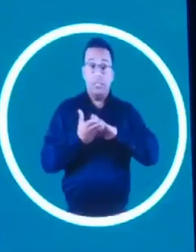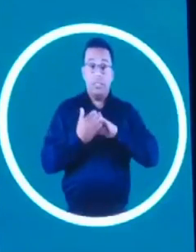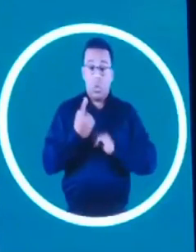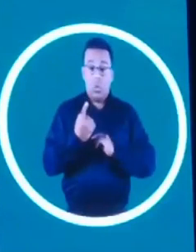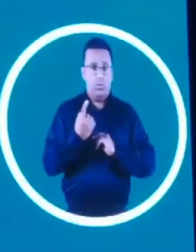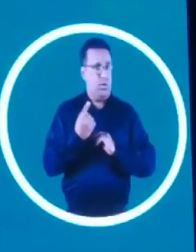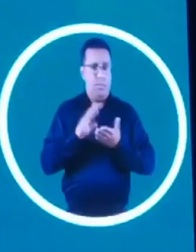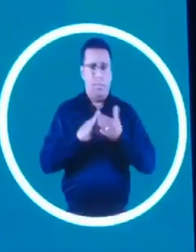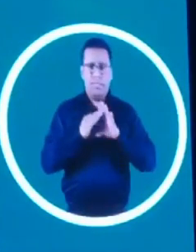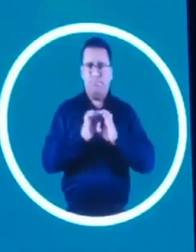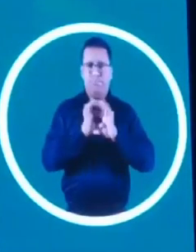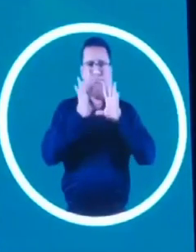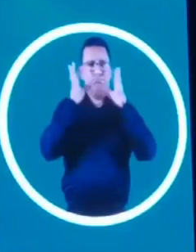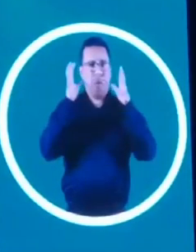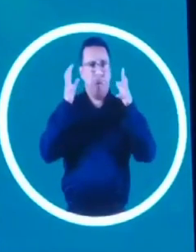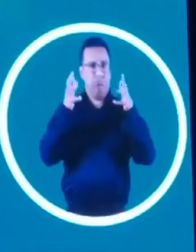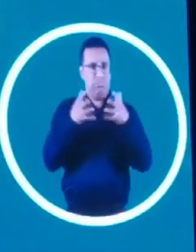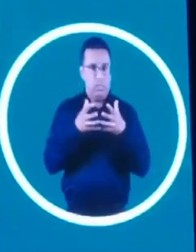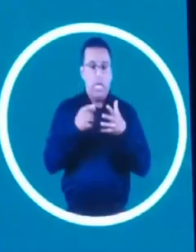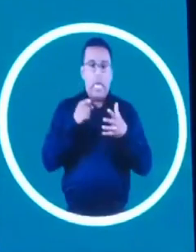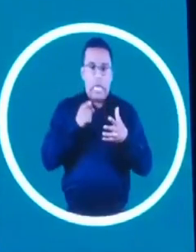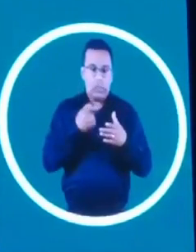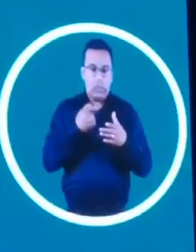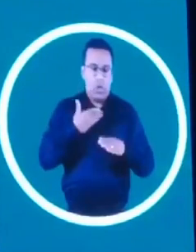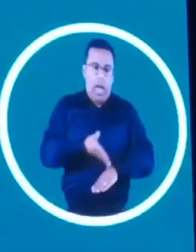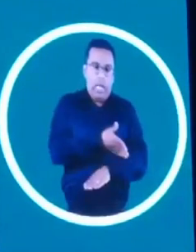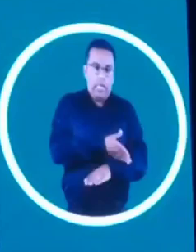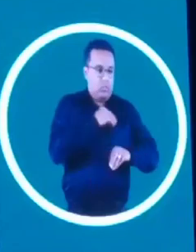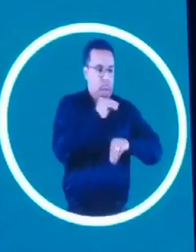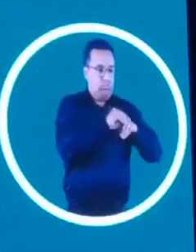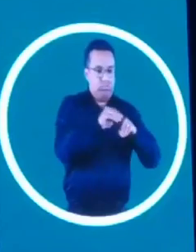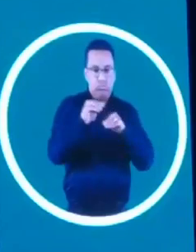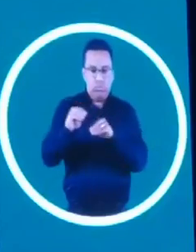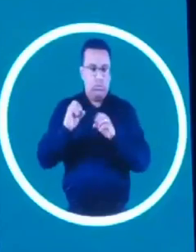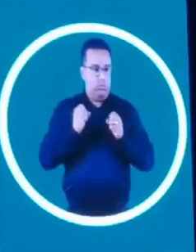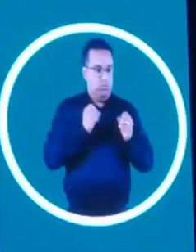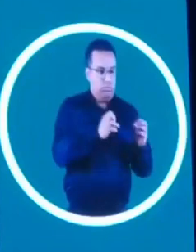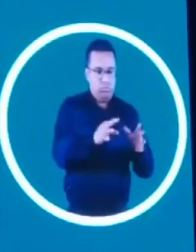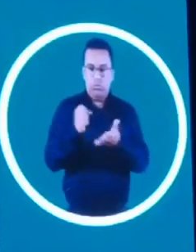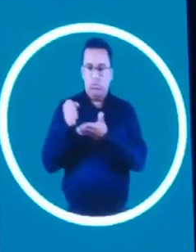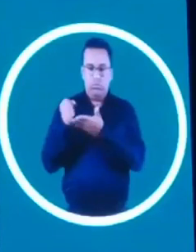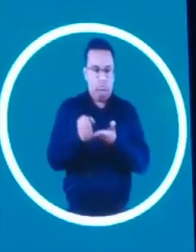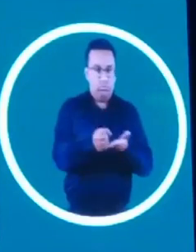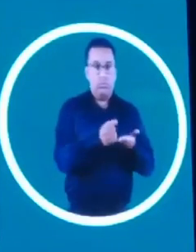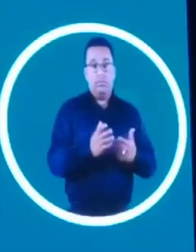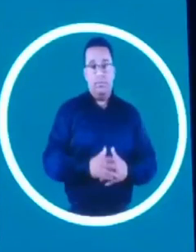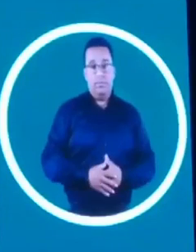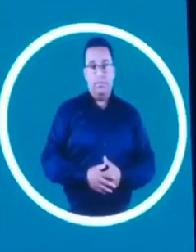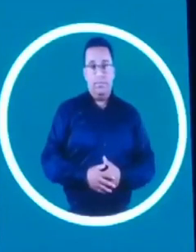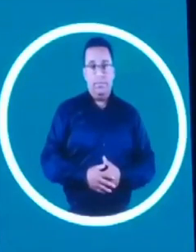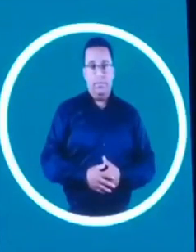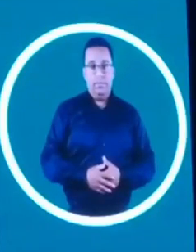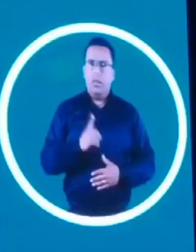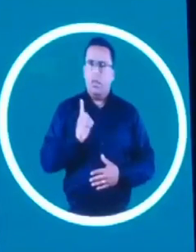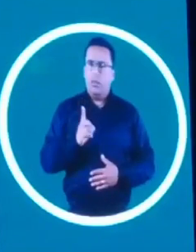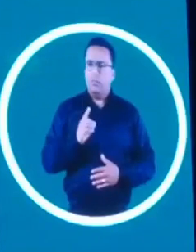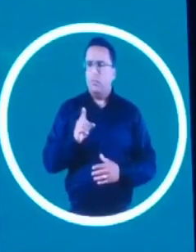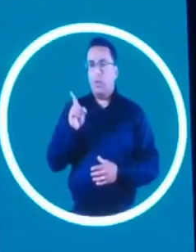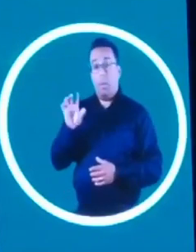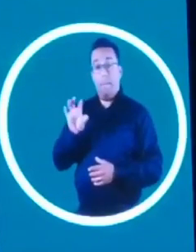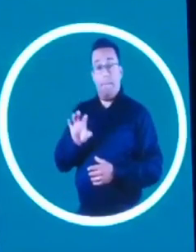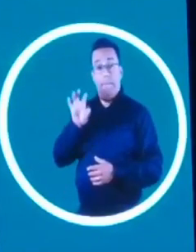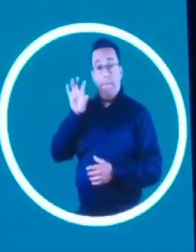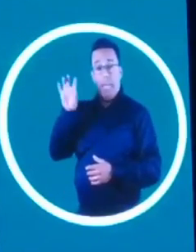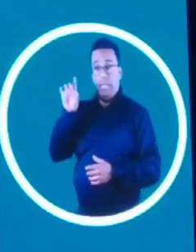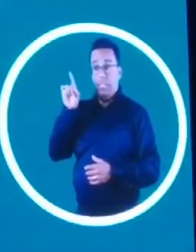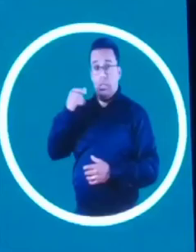que contribuya a la justicia social. No es posible que se hable del crecimiento económico de un país, pero